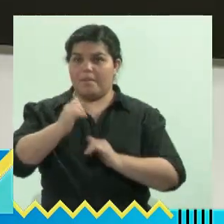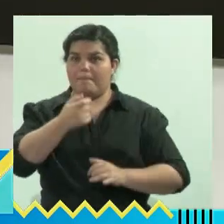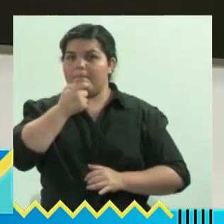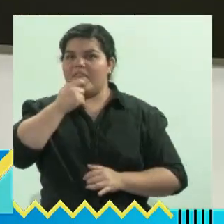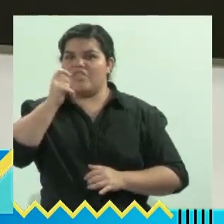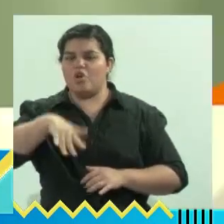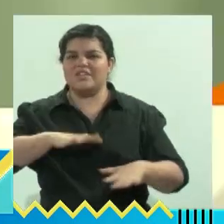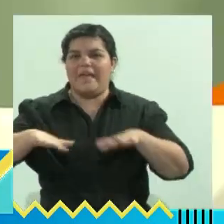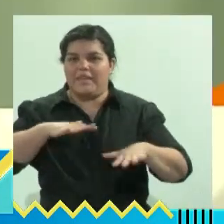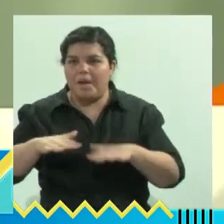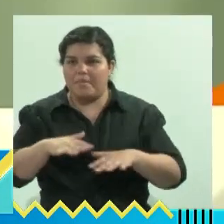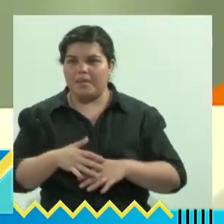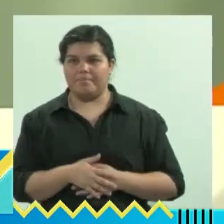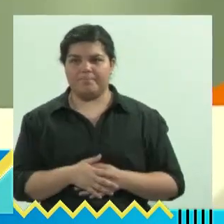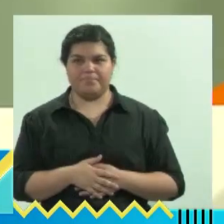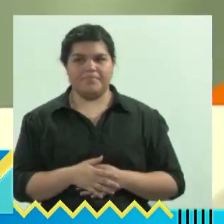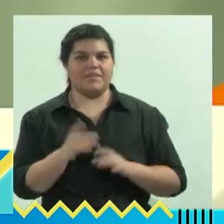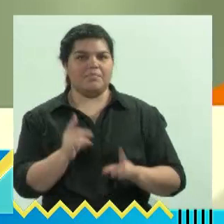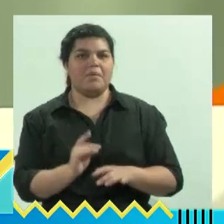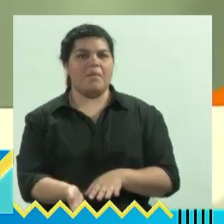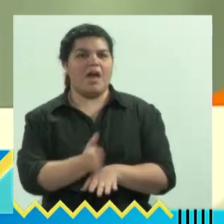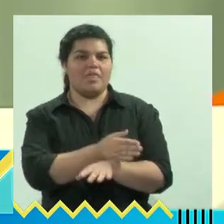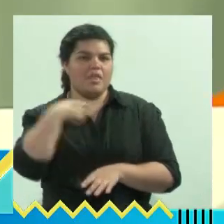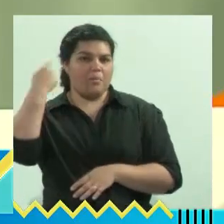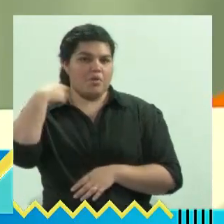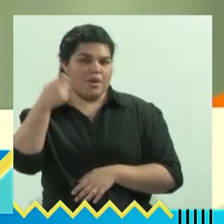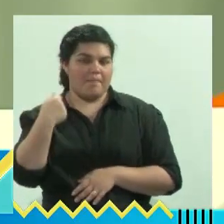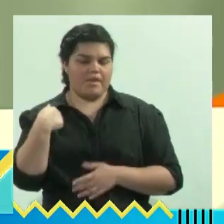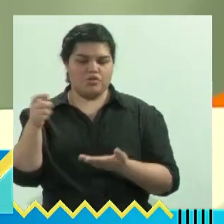justamente antes de empezar el programa hablábamos de esto. Yo cuando escribí